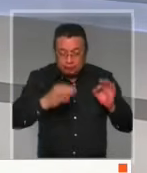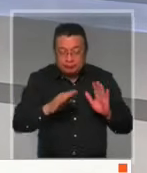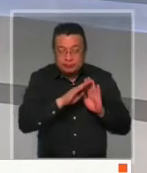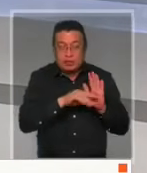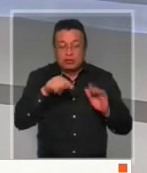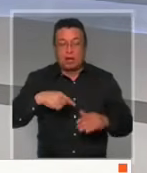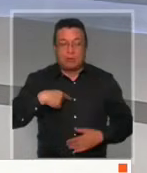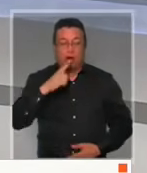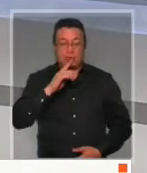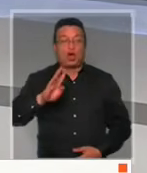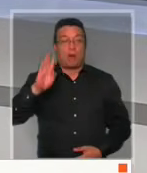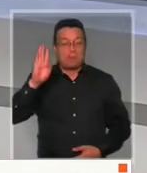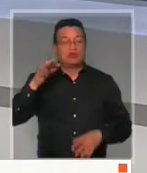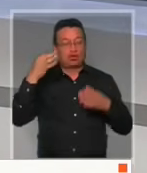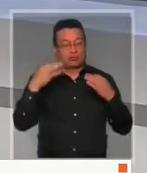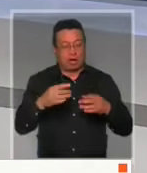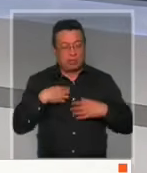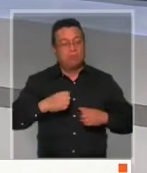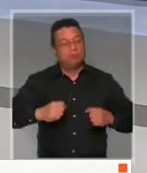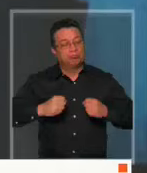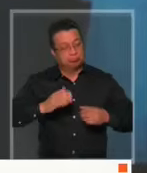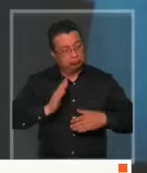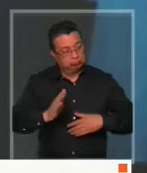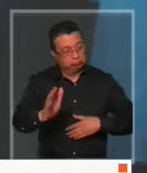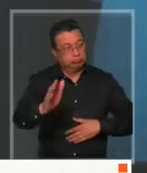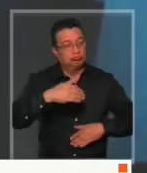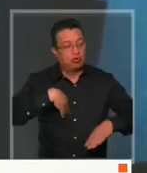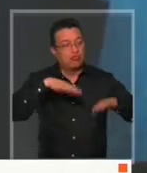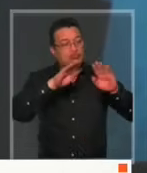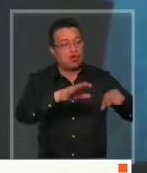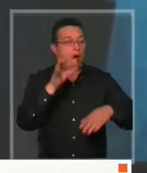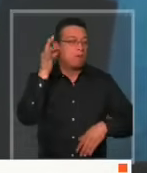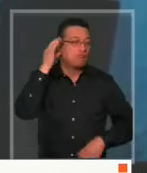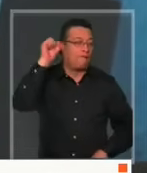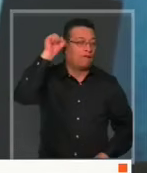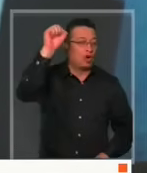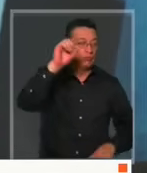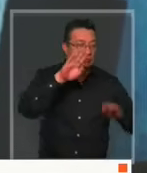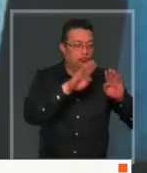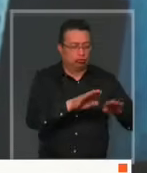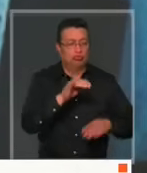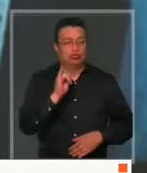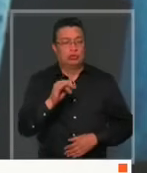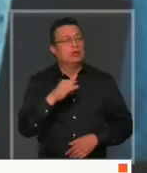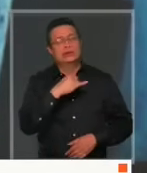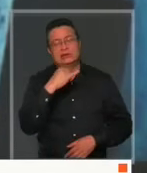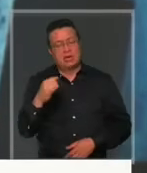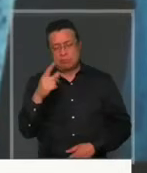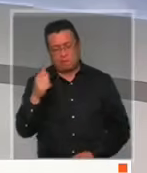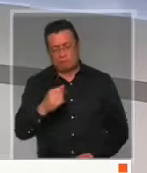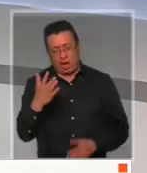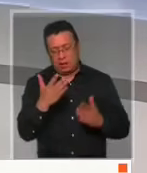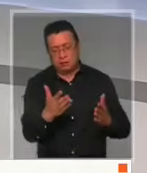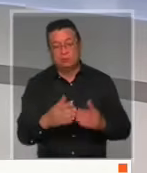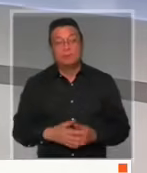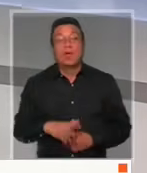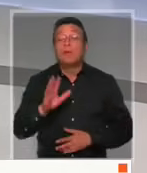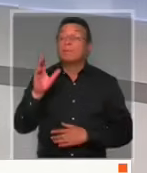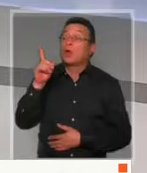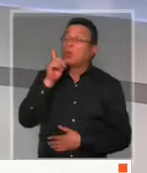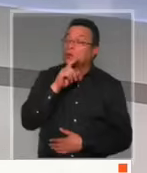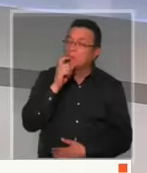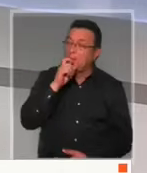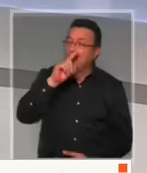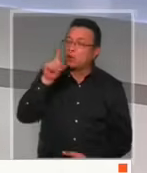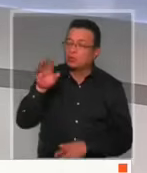gobierno feminista es algo en lo que vamos a sostener en el tiempo y que en este caso y en todos los casos se va a hacer valer. Una última pregunta que escapa a todo esto,